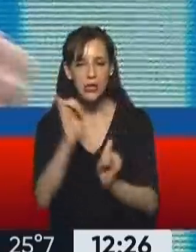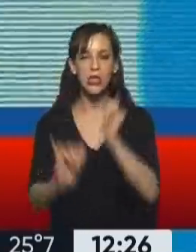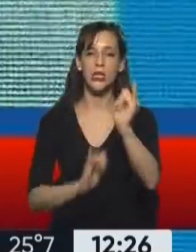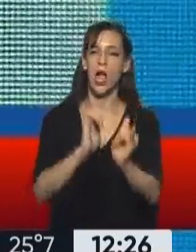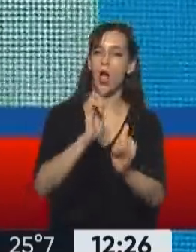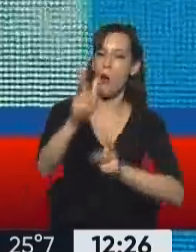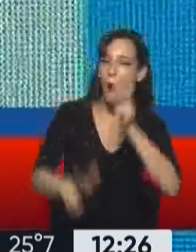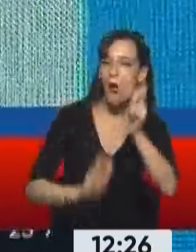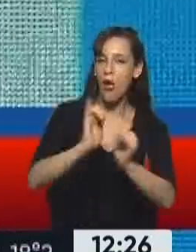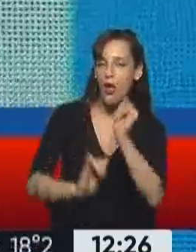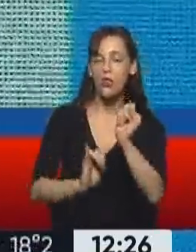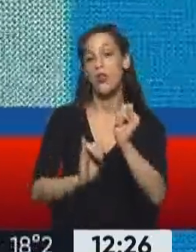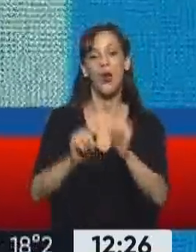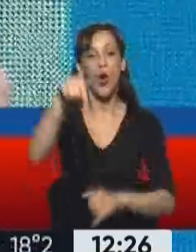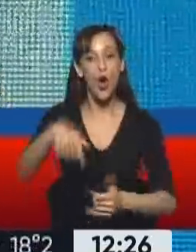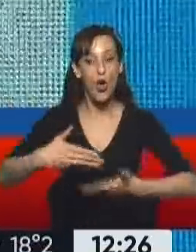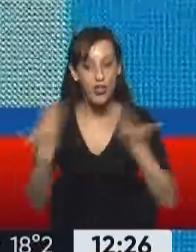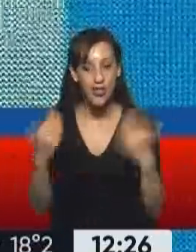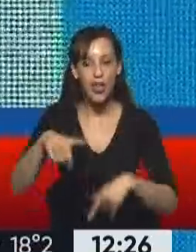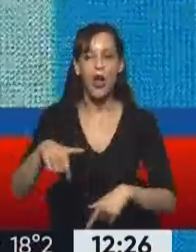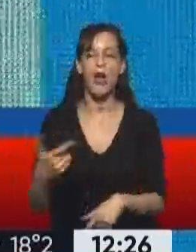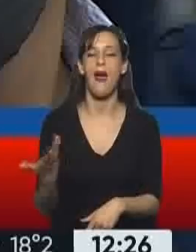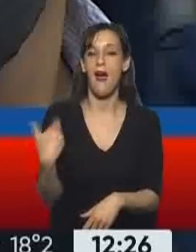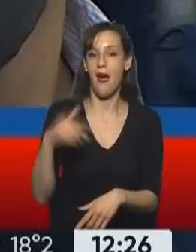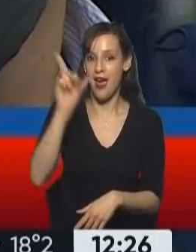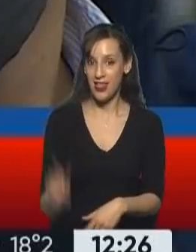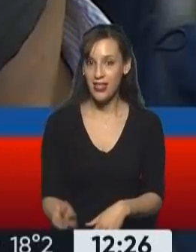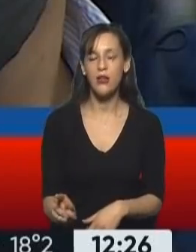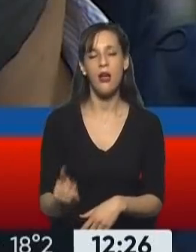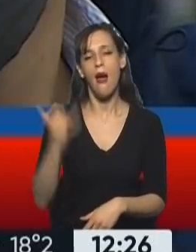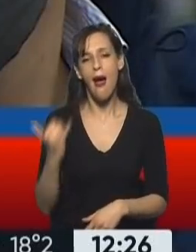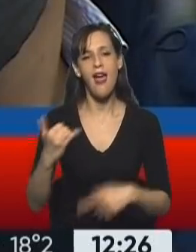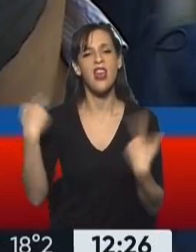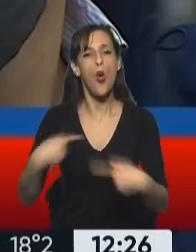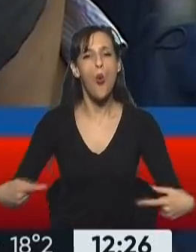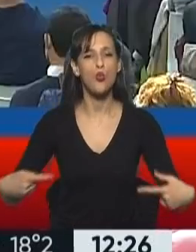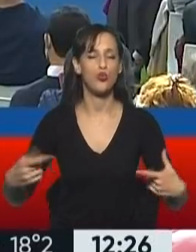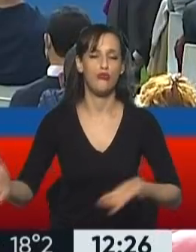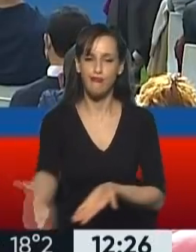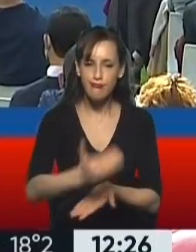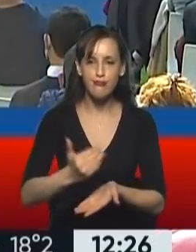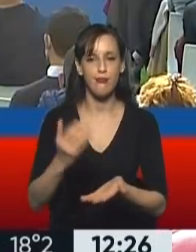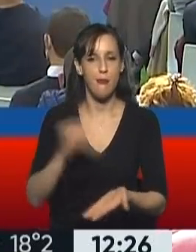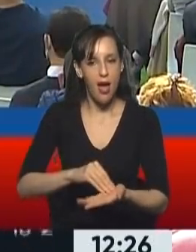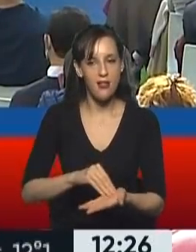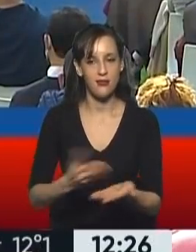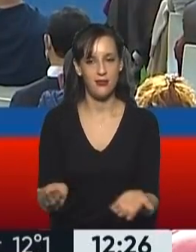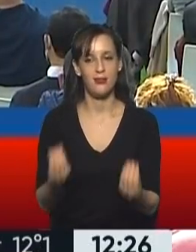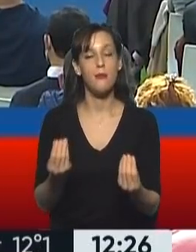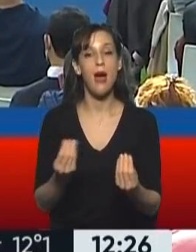Y hoy las argentinas y los argentinos cuentan con un Estado Nacional que tiene más recursos para invertir en ellos, para invertir en sus